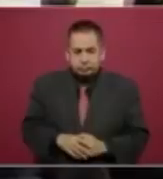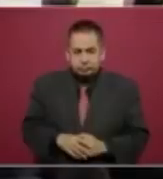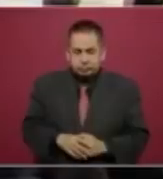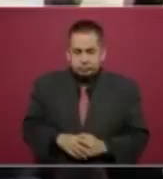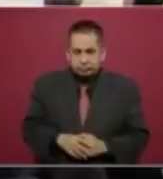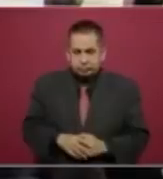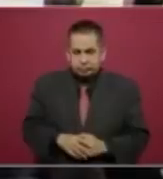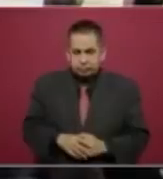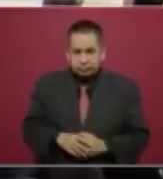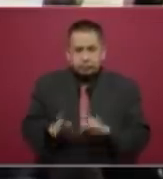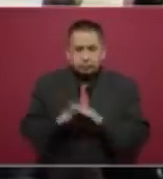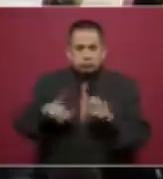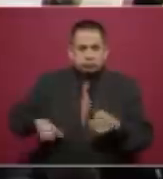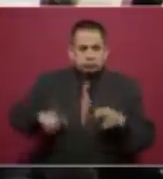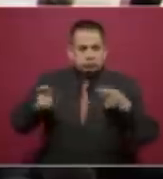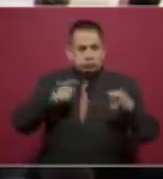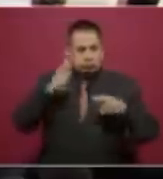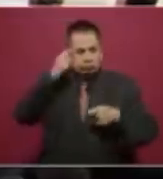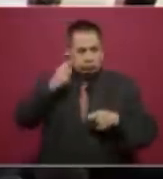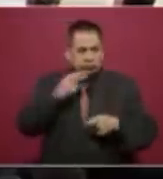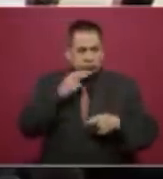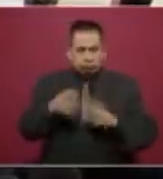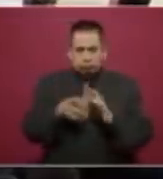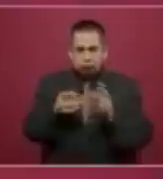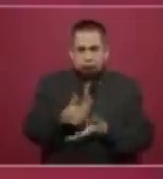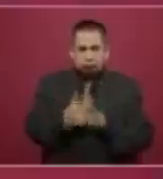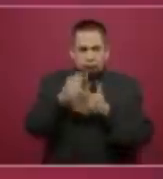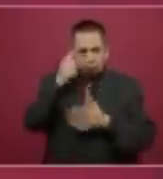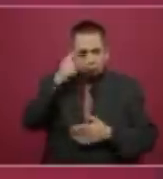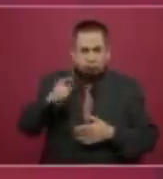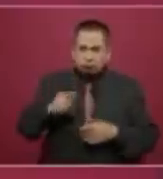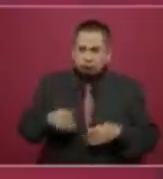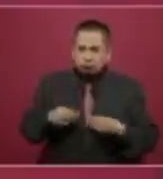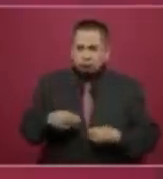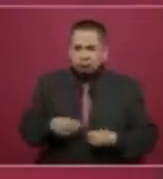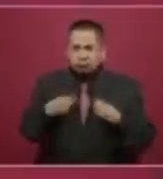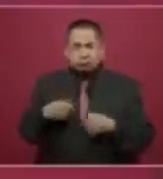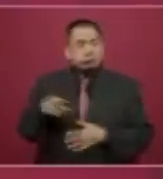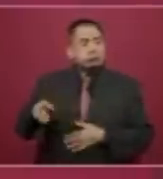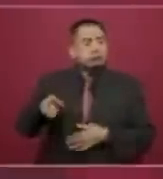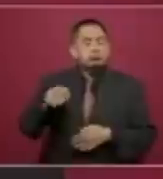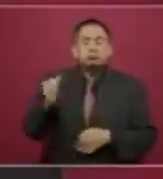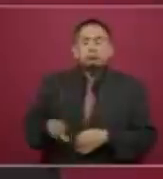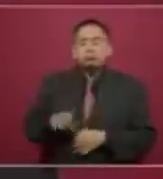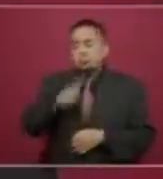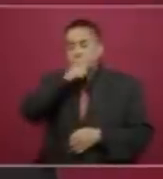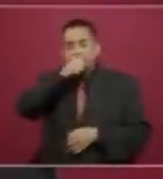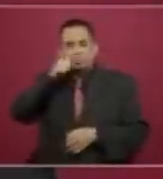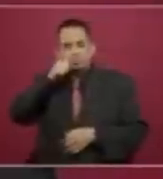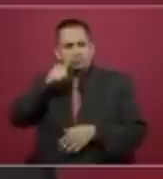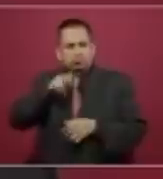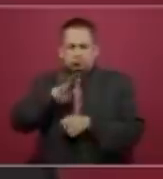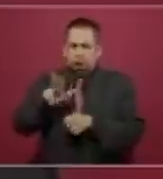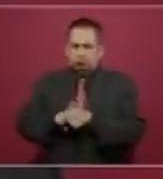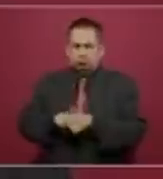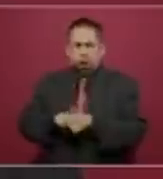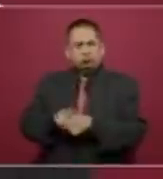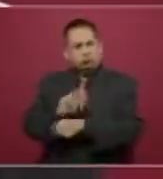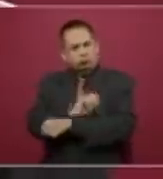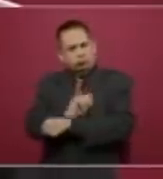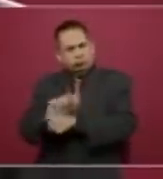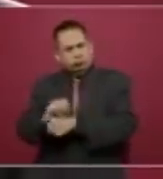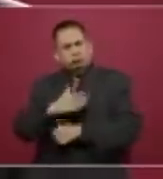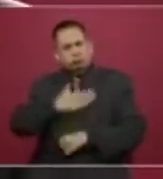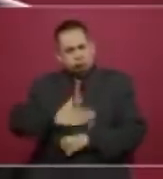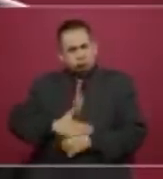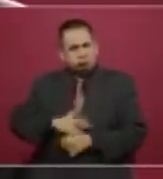El gobernante está para servir, para vivir, como decía Juárez, en la justa medianía,